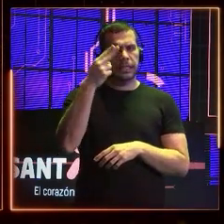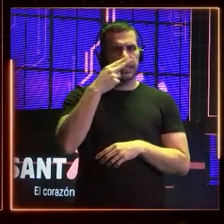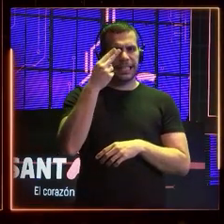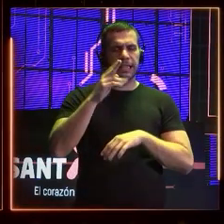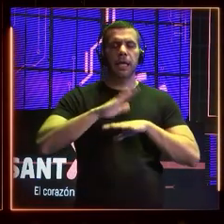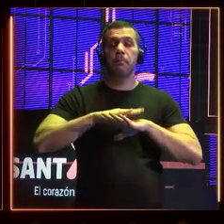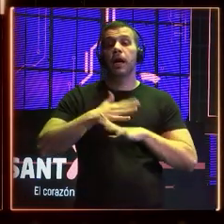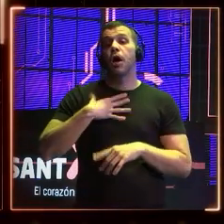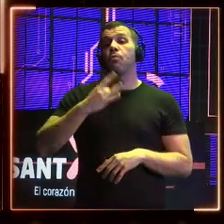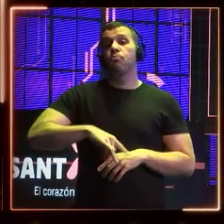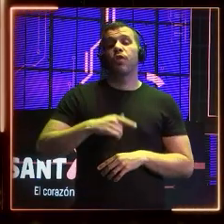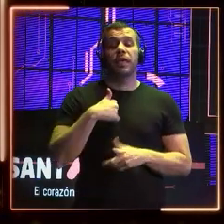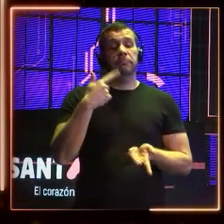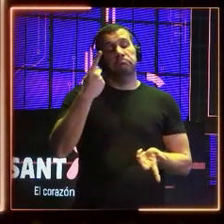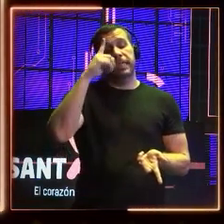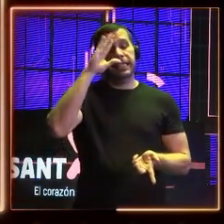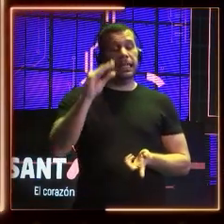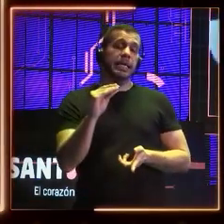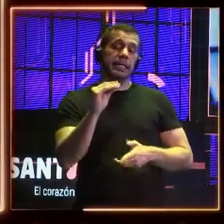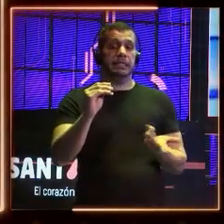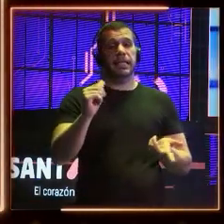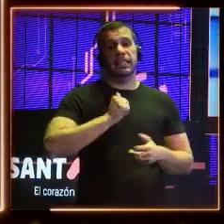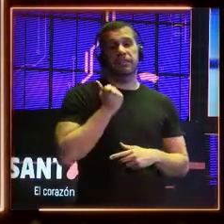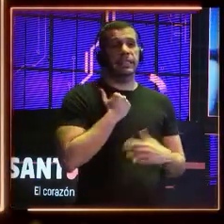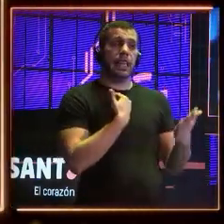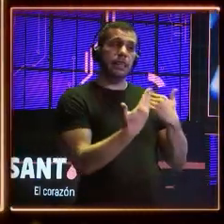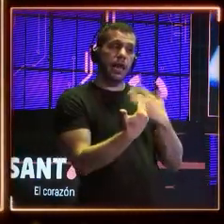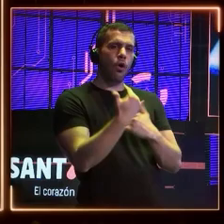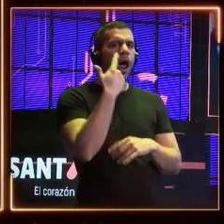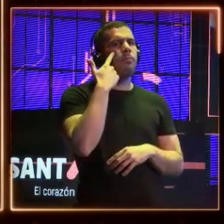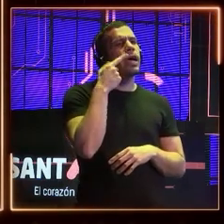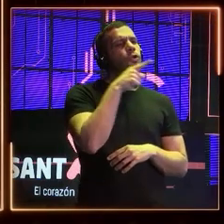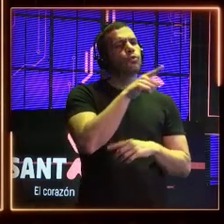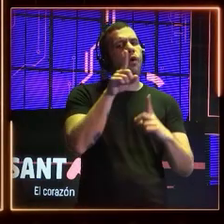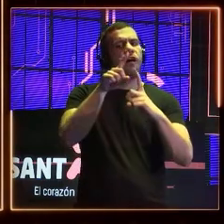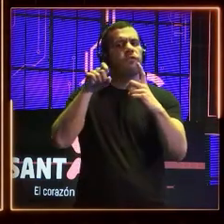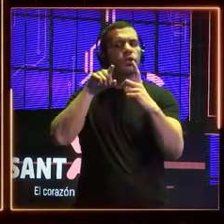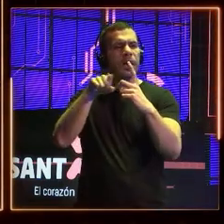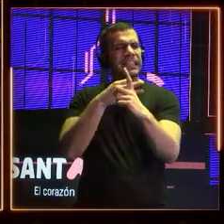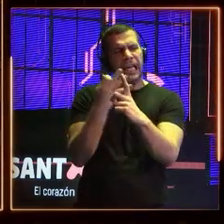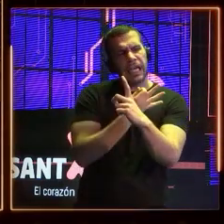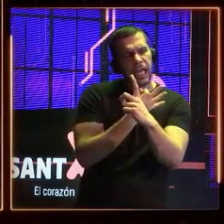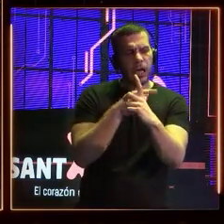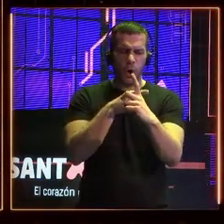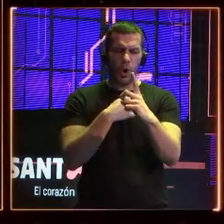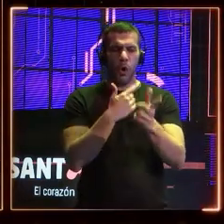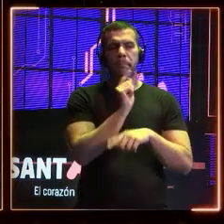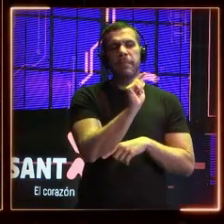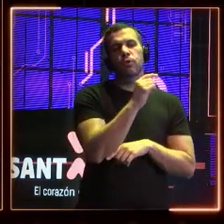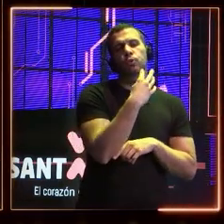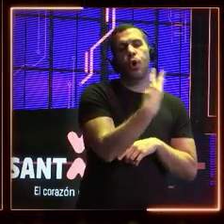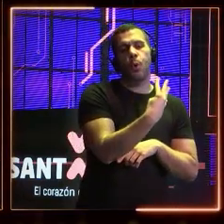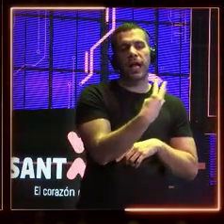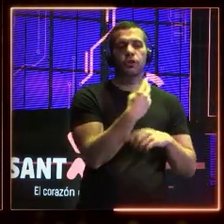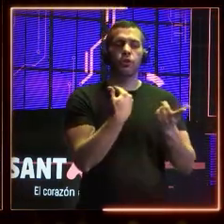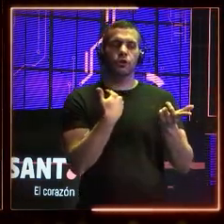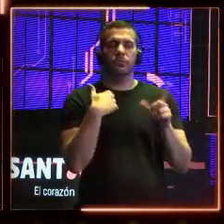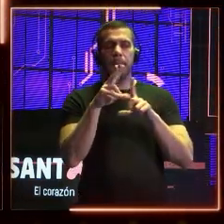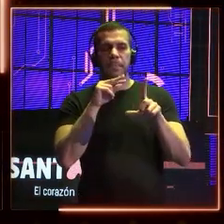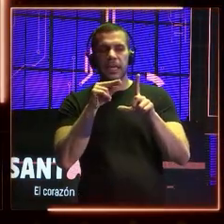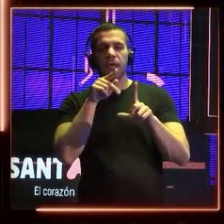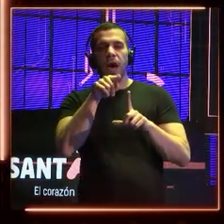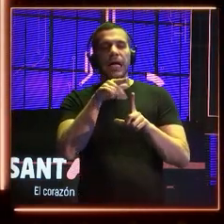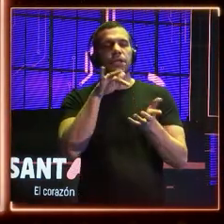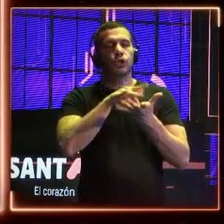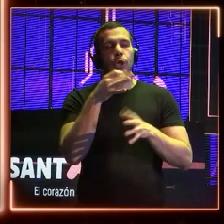de dialogar con la Inteligencia artificial y decirle qué es lo que ves tú en esta foto o qué ocurre en el minuto cuatro de determinado tipo de vídeo o qué pasa en